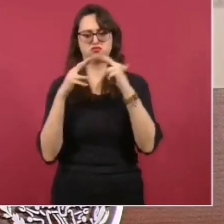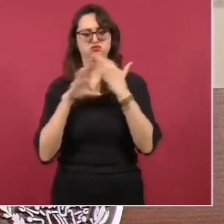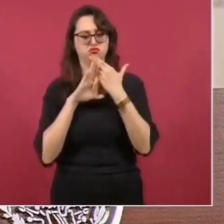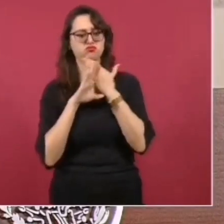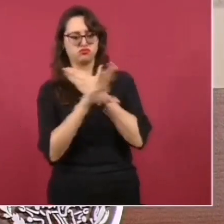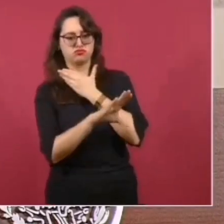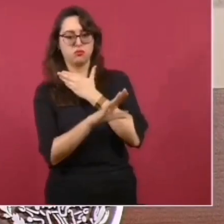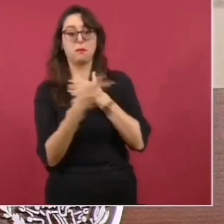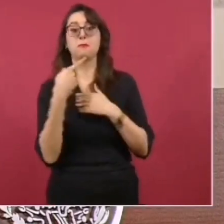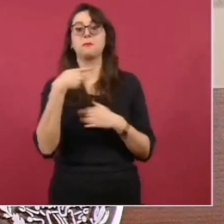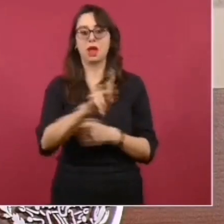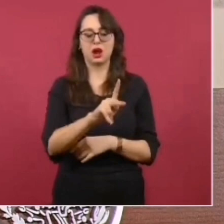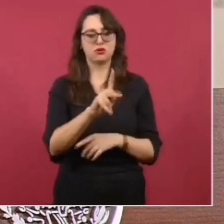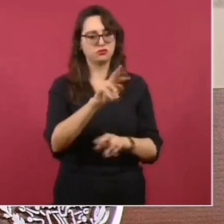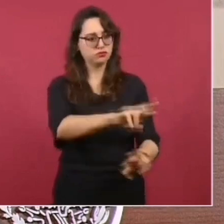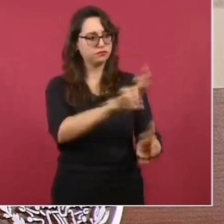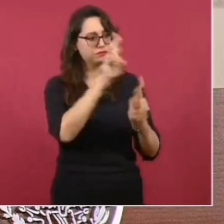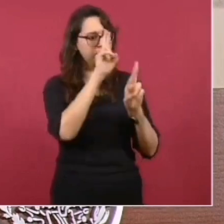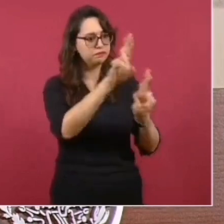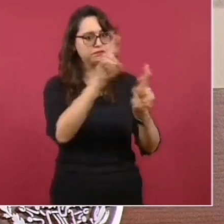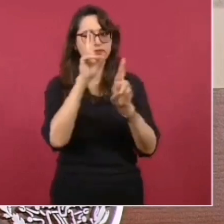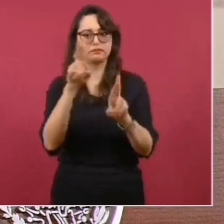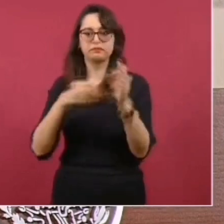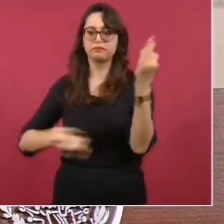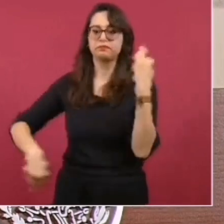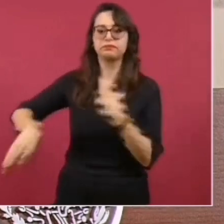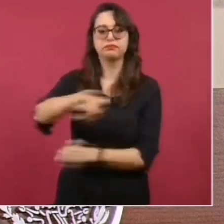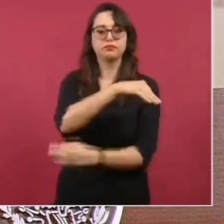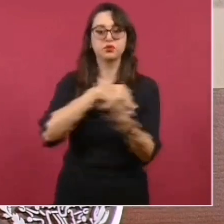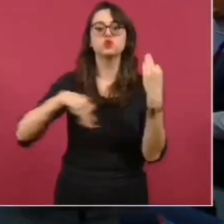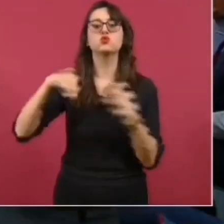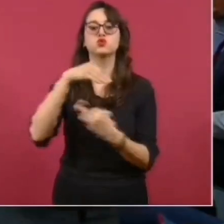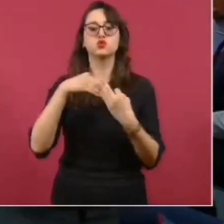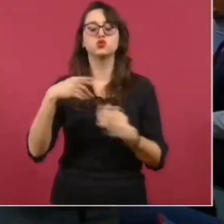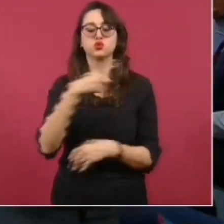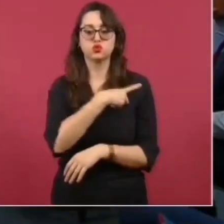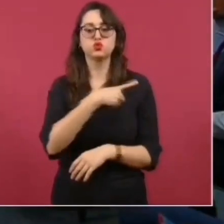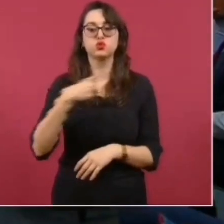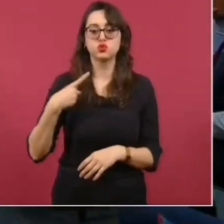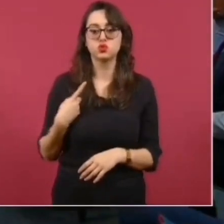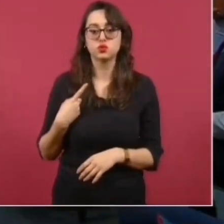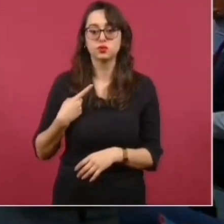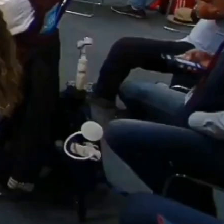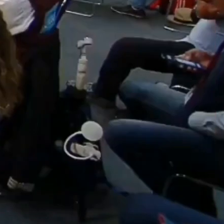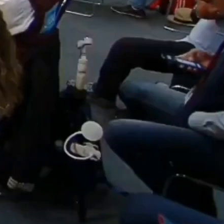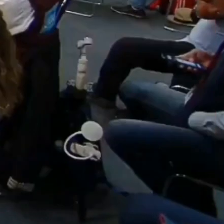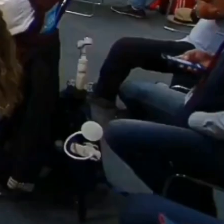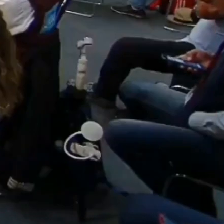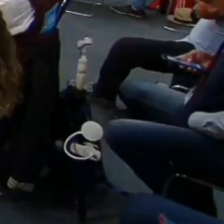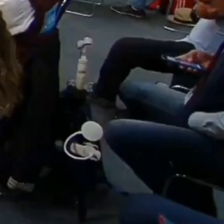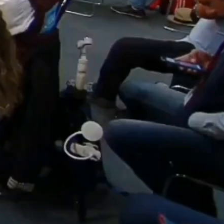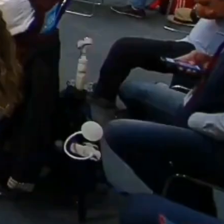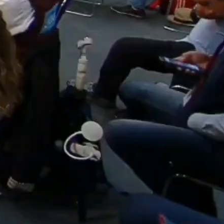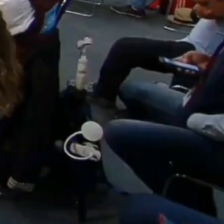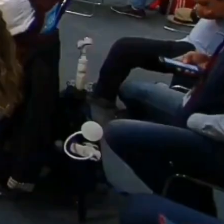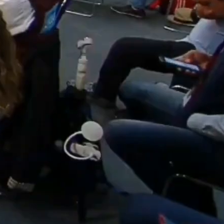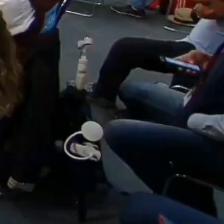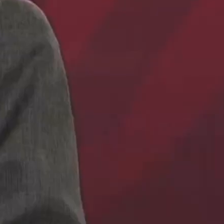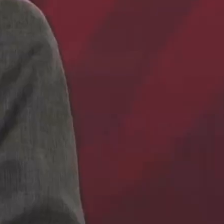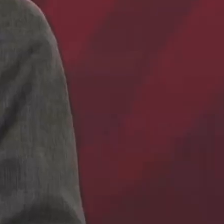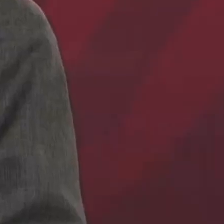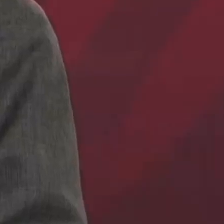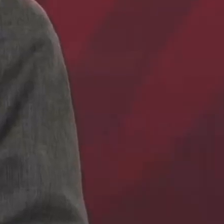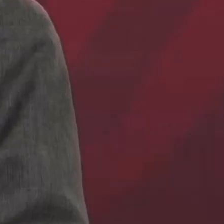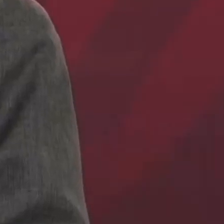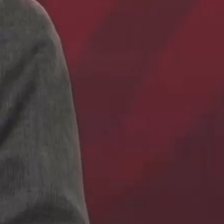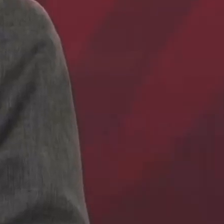a todas las religiones, a todas las creencias. Pero ya si nos vamos más hacia las posturas políticas,